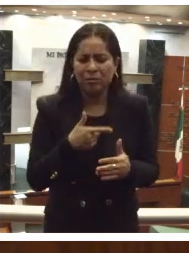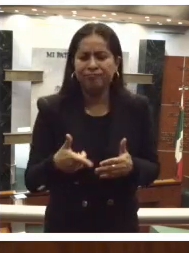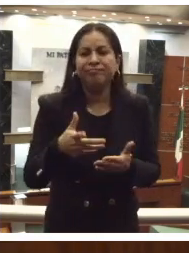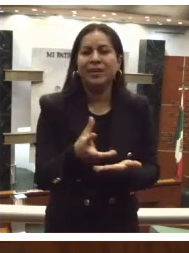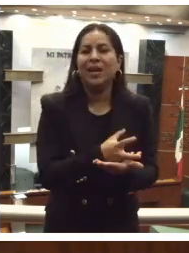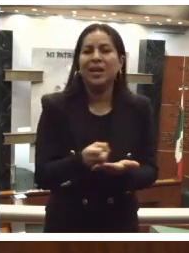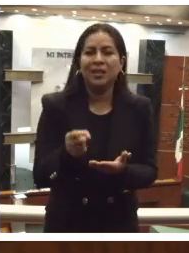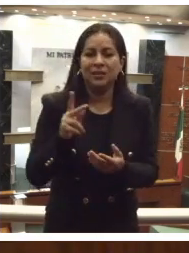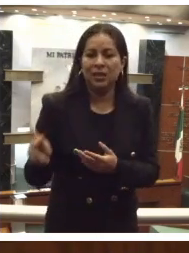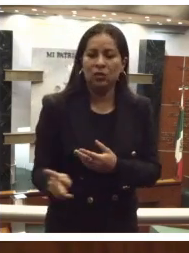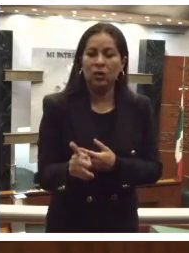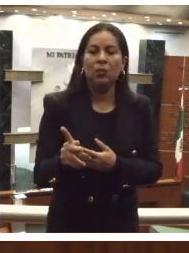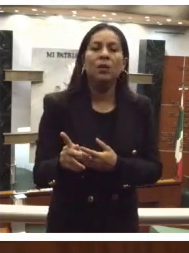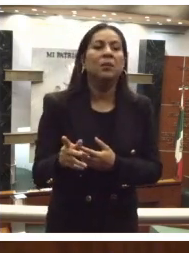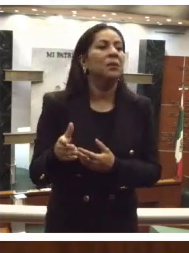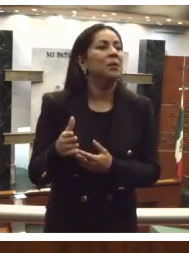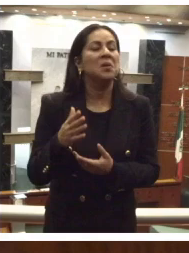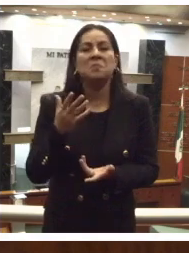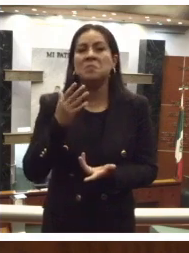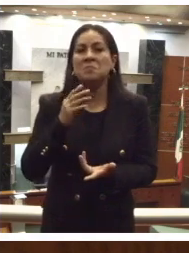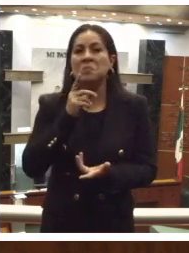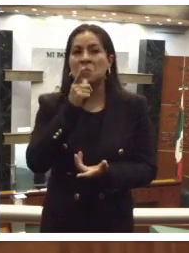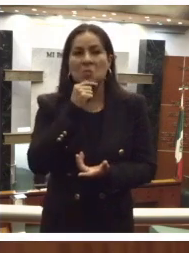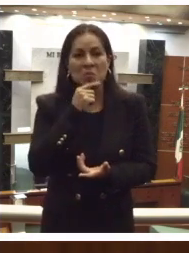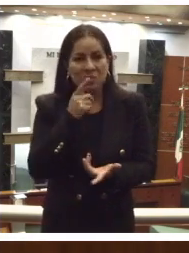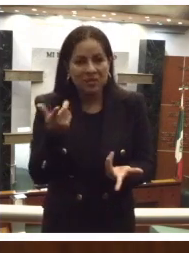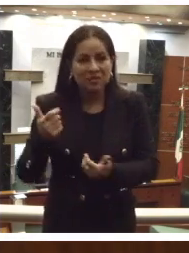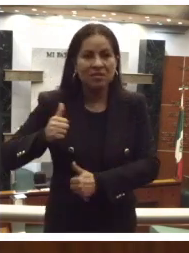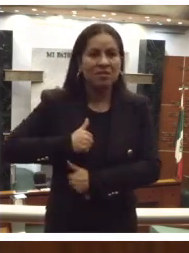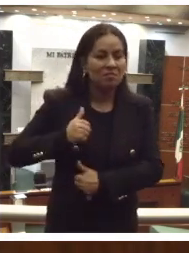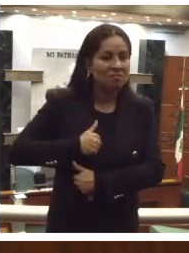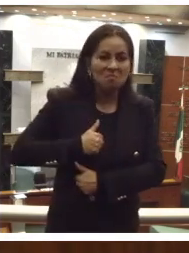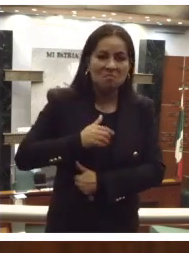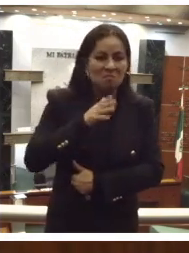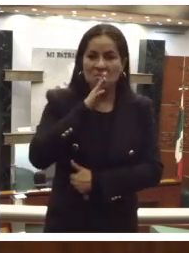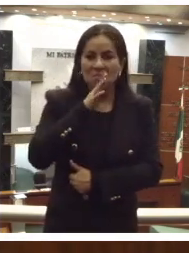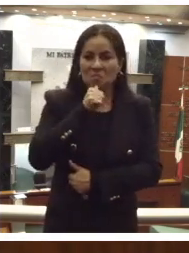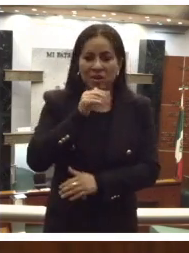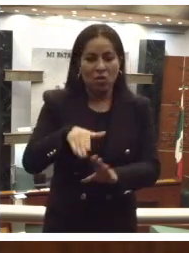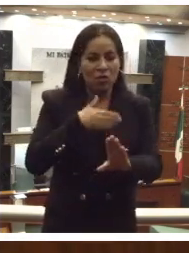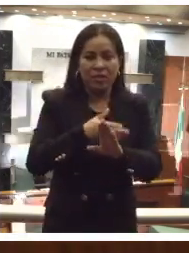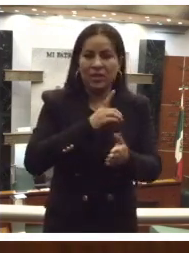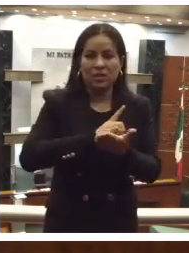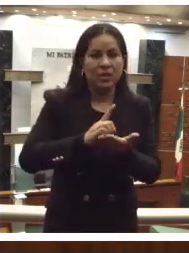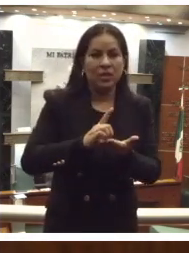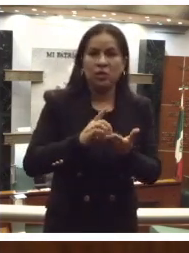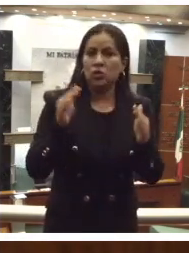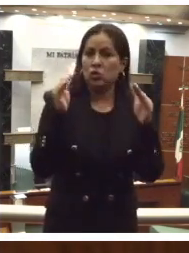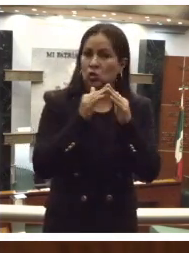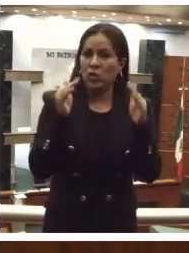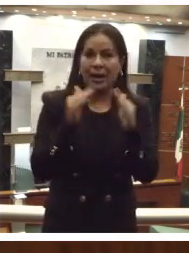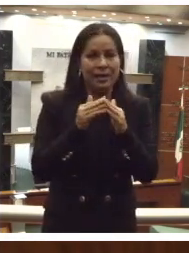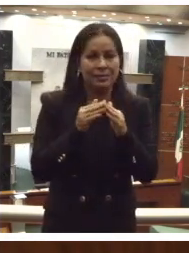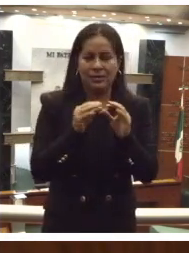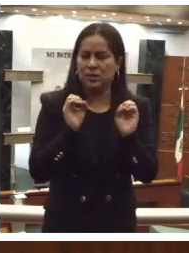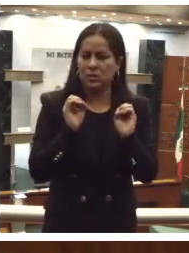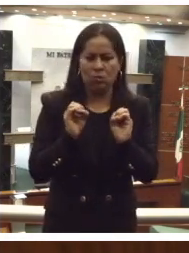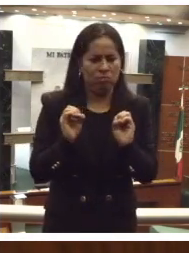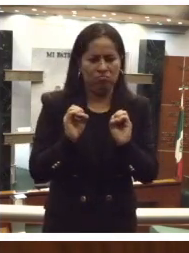garantizando a la población que ningún elemento podrá violentar sus derechos o domicilios bajo